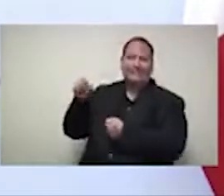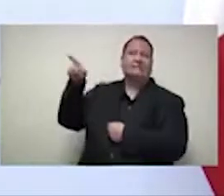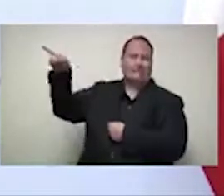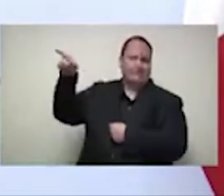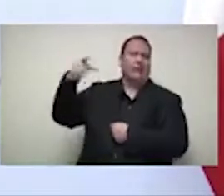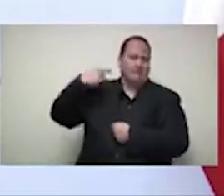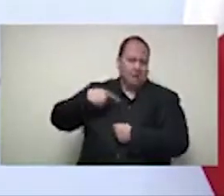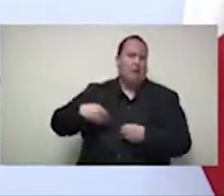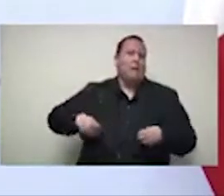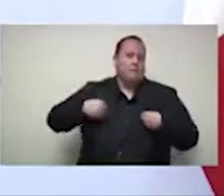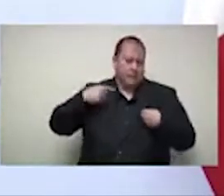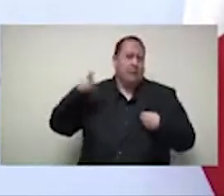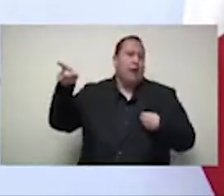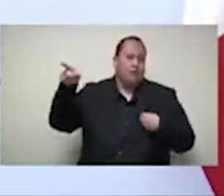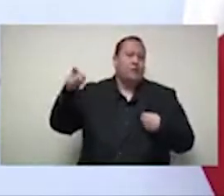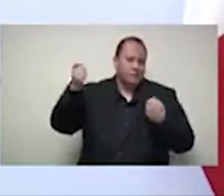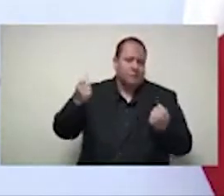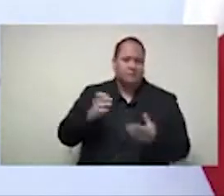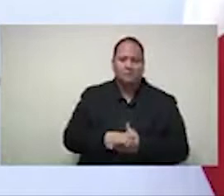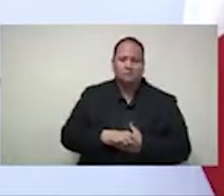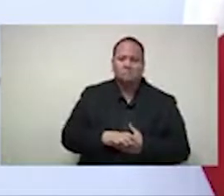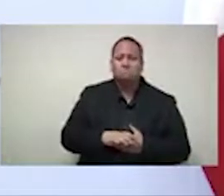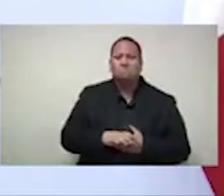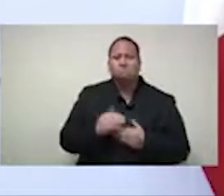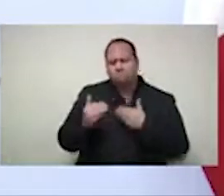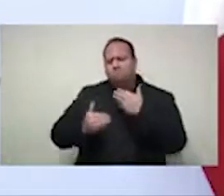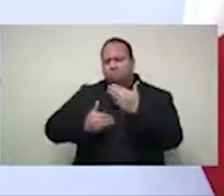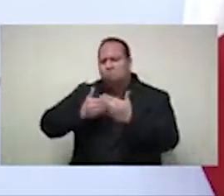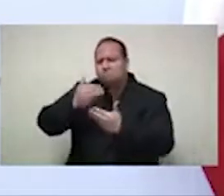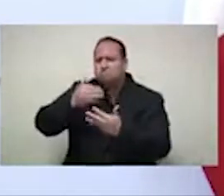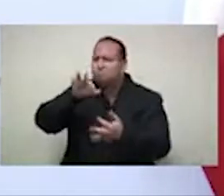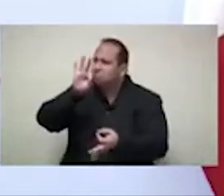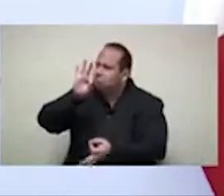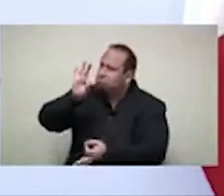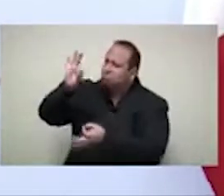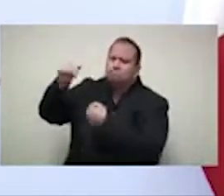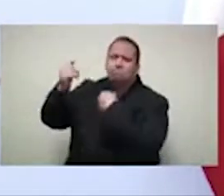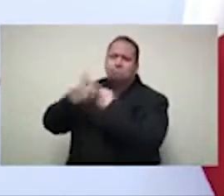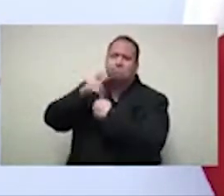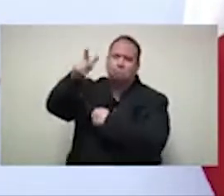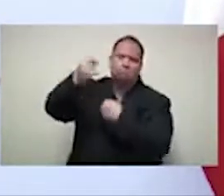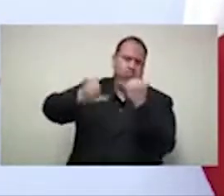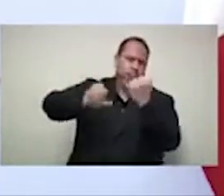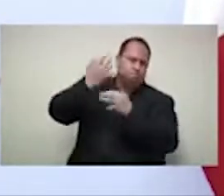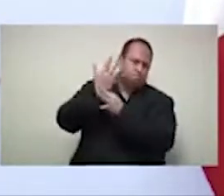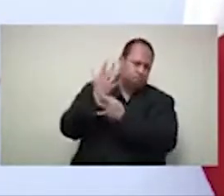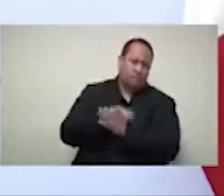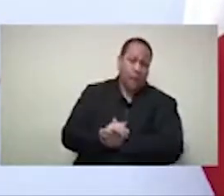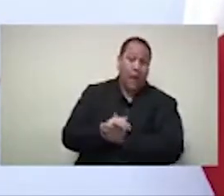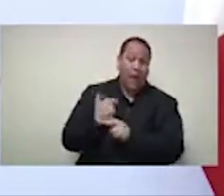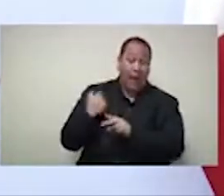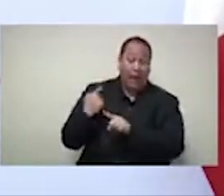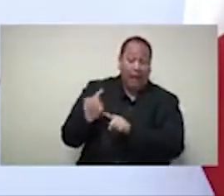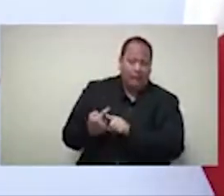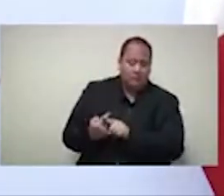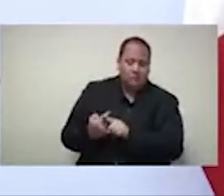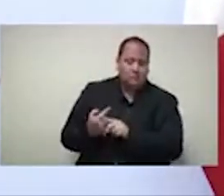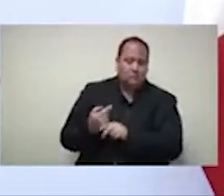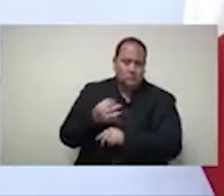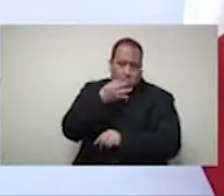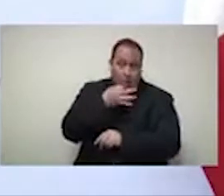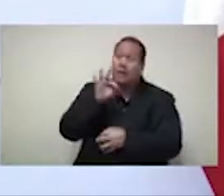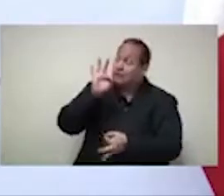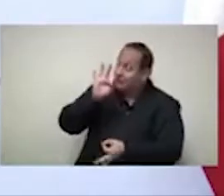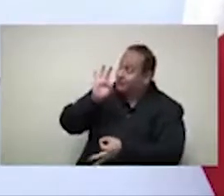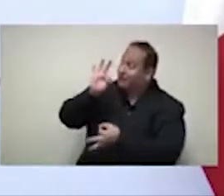de que la persona habita en ese sitio y está en proceso de notificación por parte del Poder Judicial. Hasta este momento no nos ha informado ni que